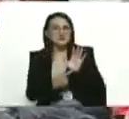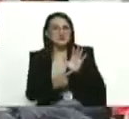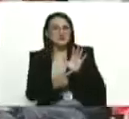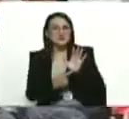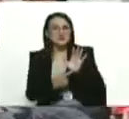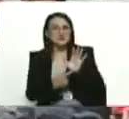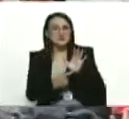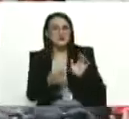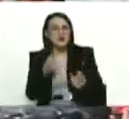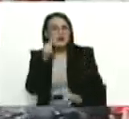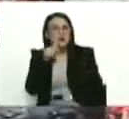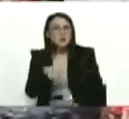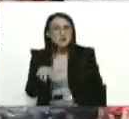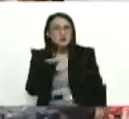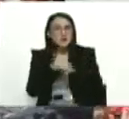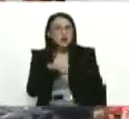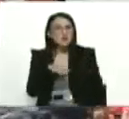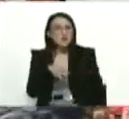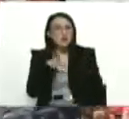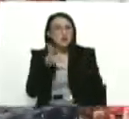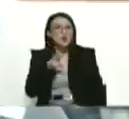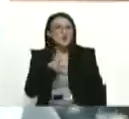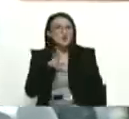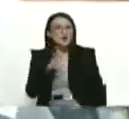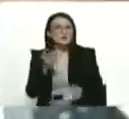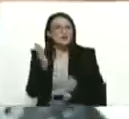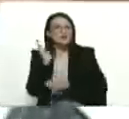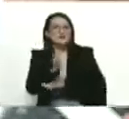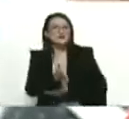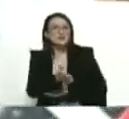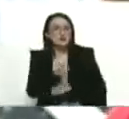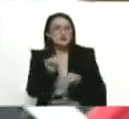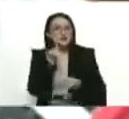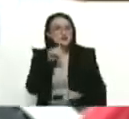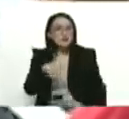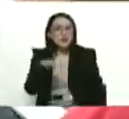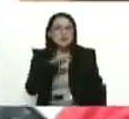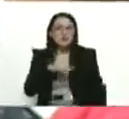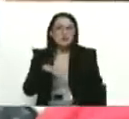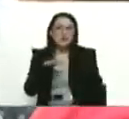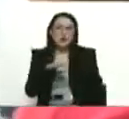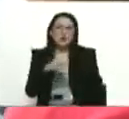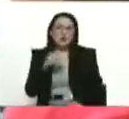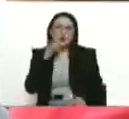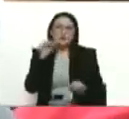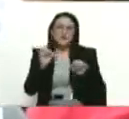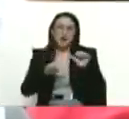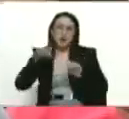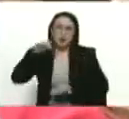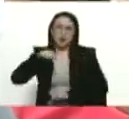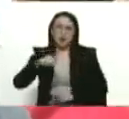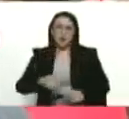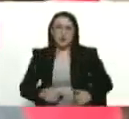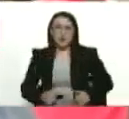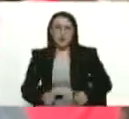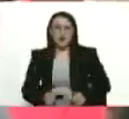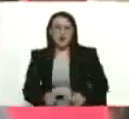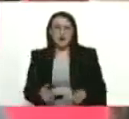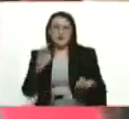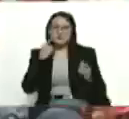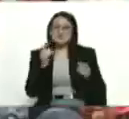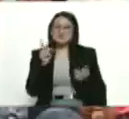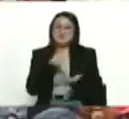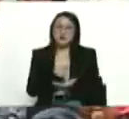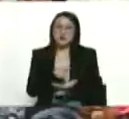al pueblo como que nunca pidieron sanciones contra el mismo pueblo al cual le van a hablar hoy. Llegan y se